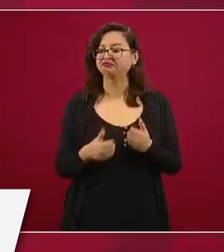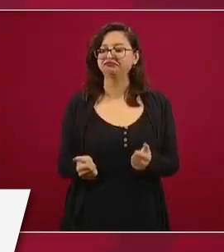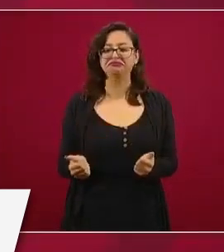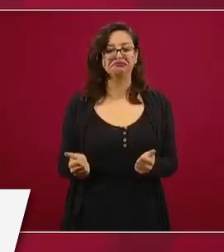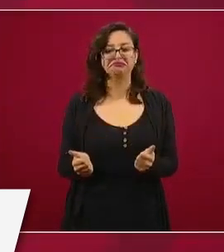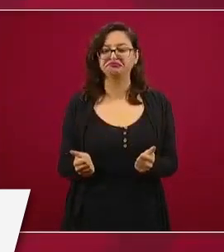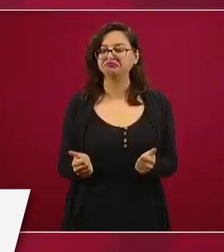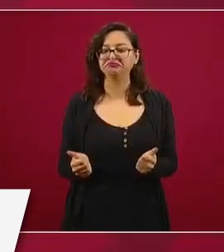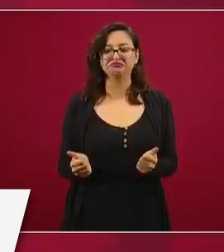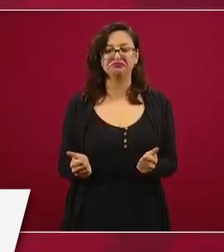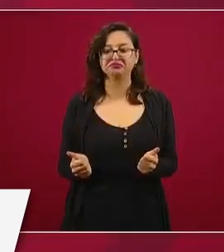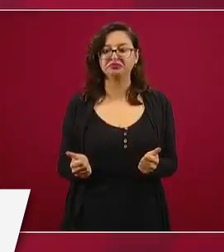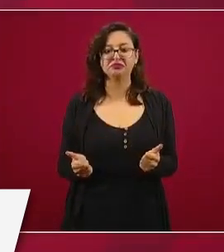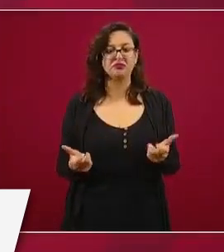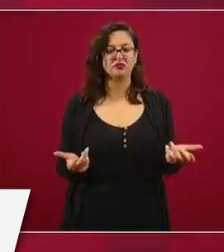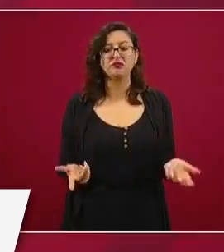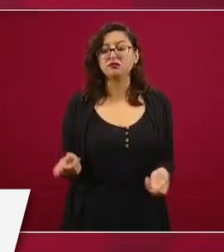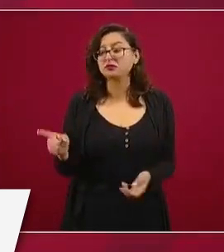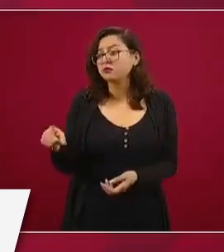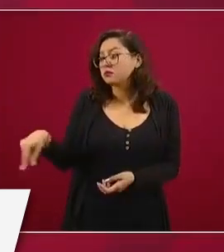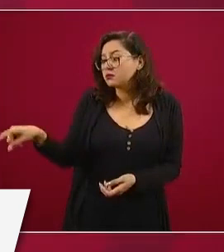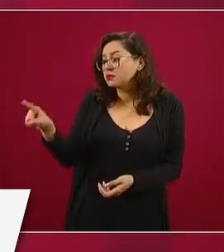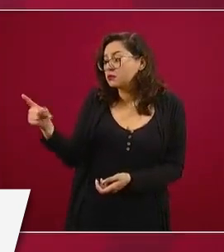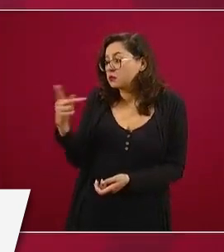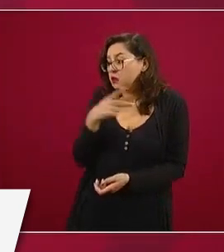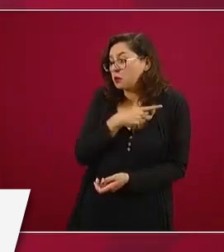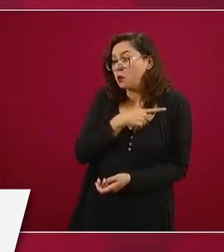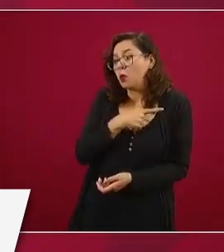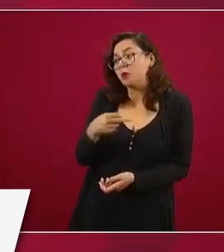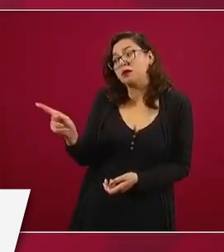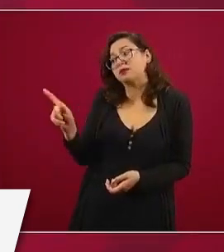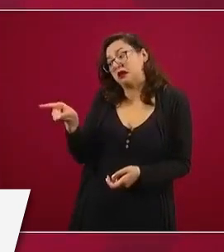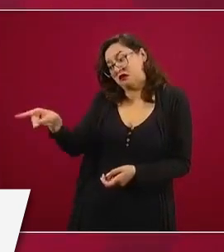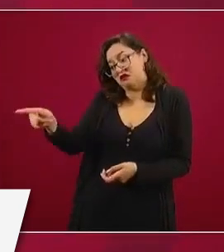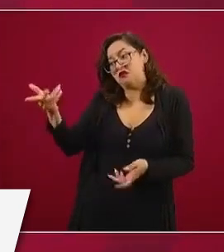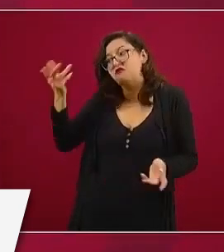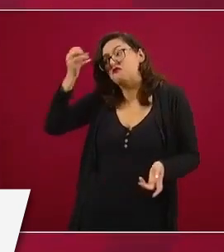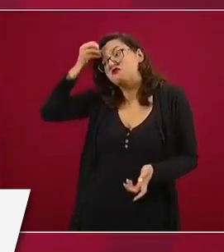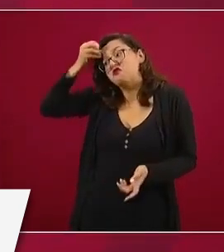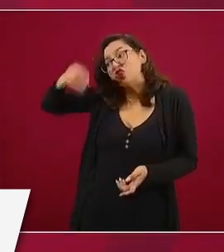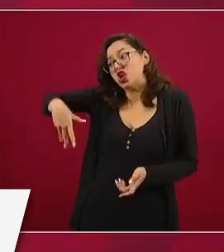No, si hay pobreza, dice, es porque el pueblo es flojo,